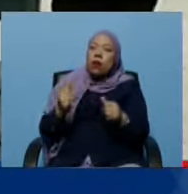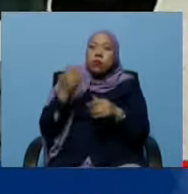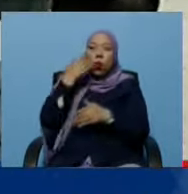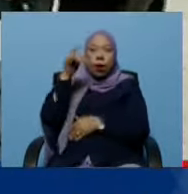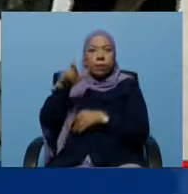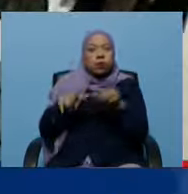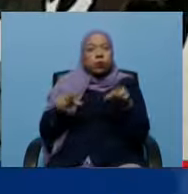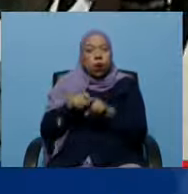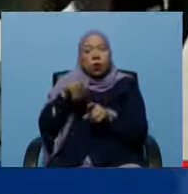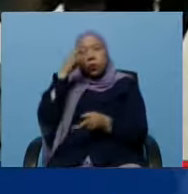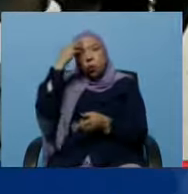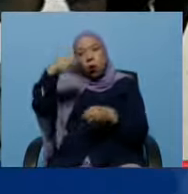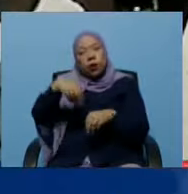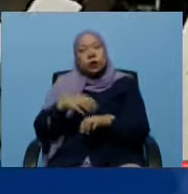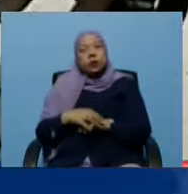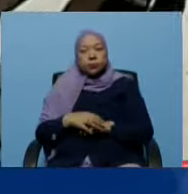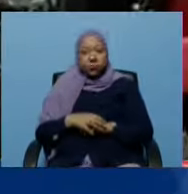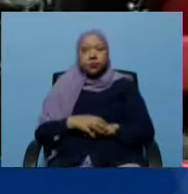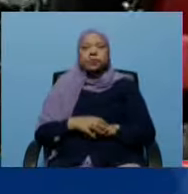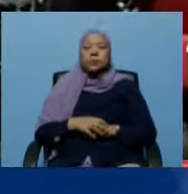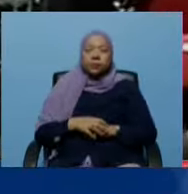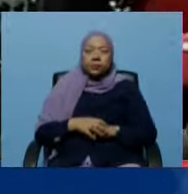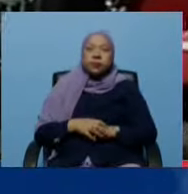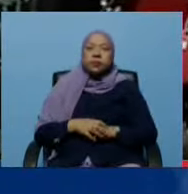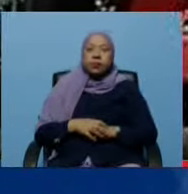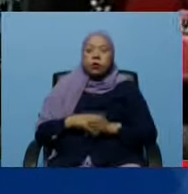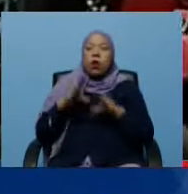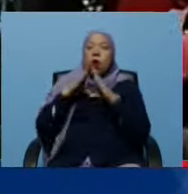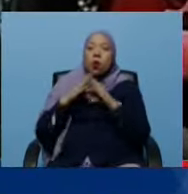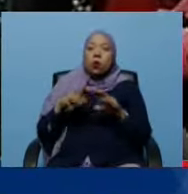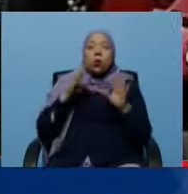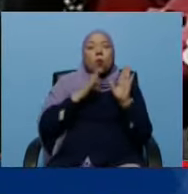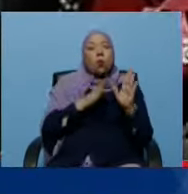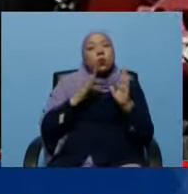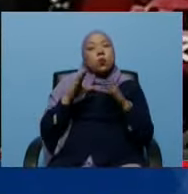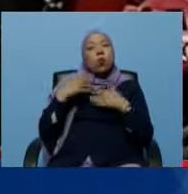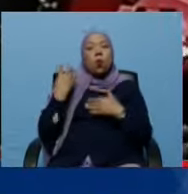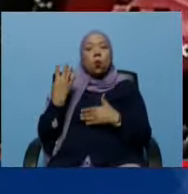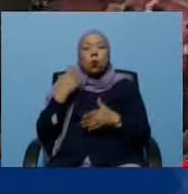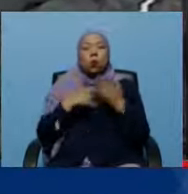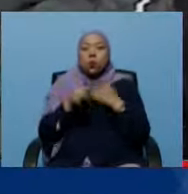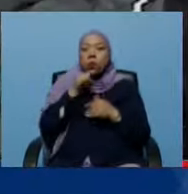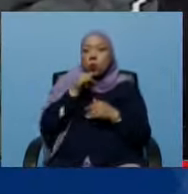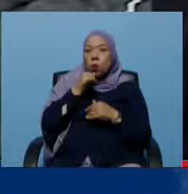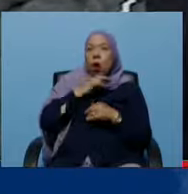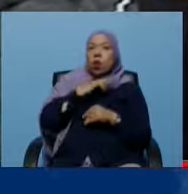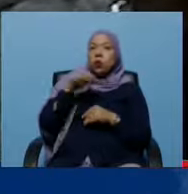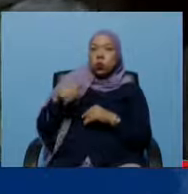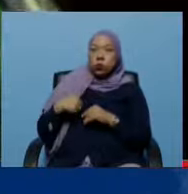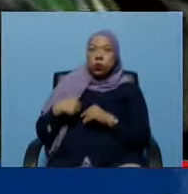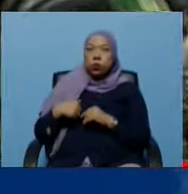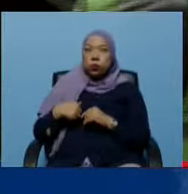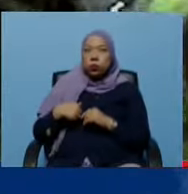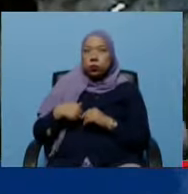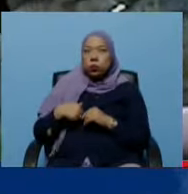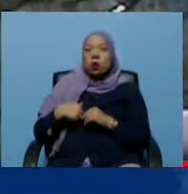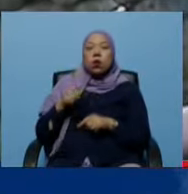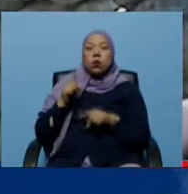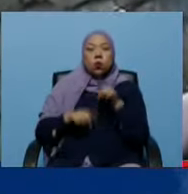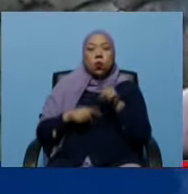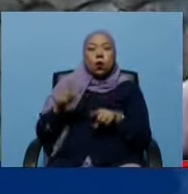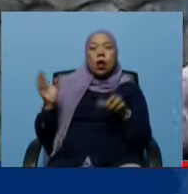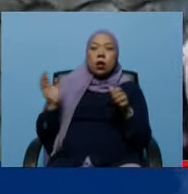realizando, de acuerdo a las instrucciones suyas, en todo el arco minero, los cuatro bloques que tenemos nosotros, bueno, ese mineral